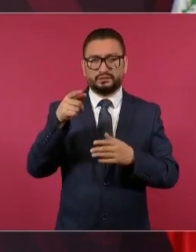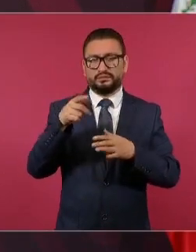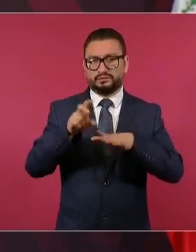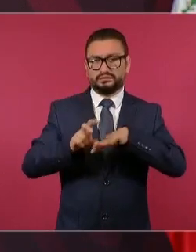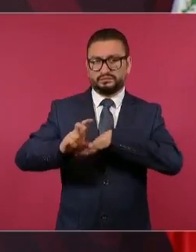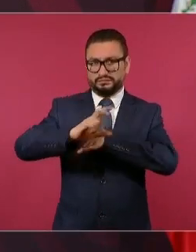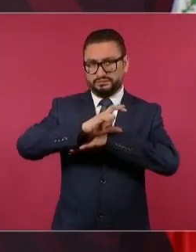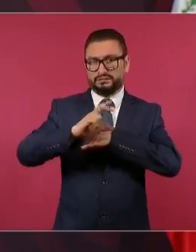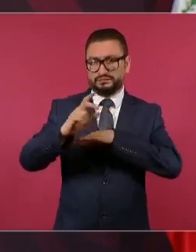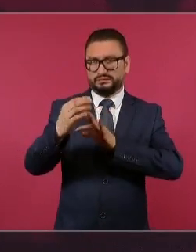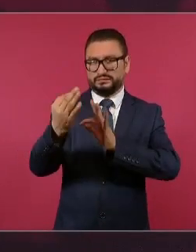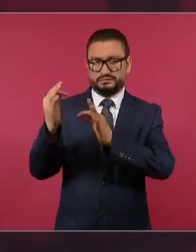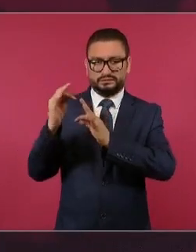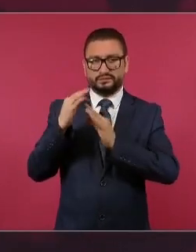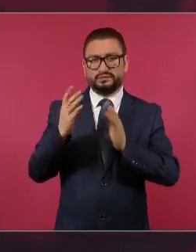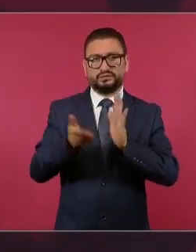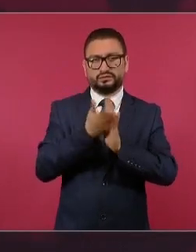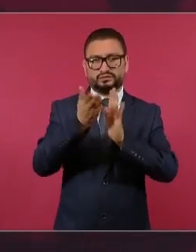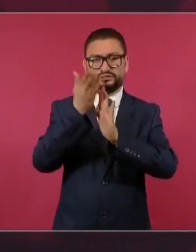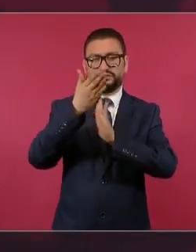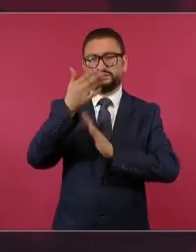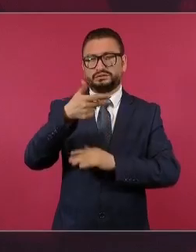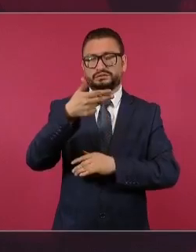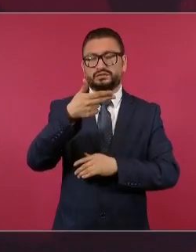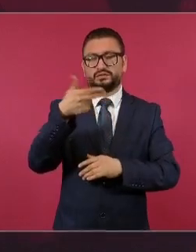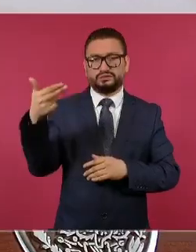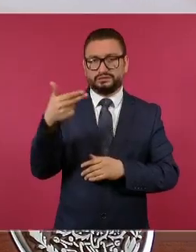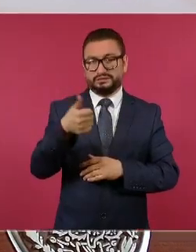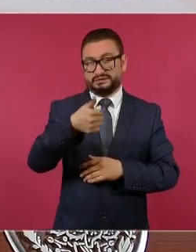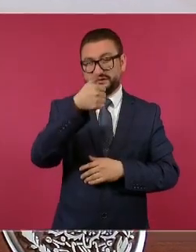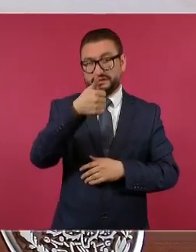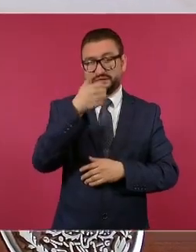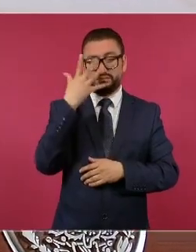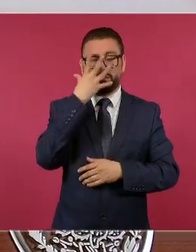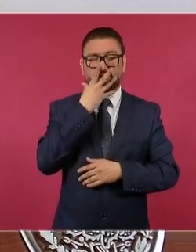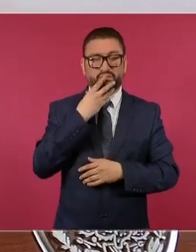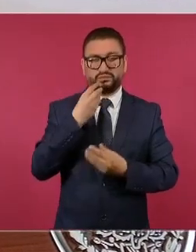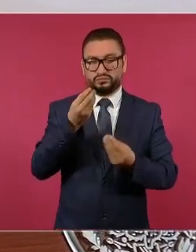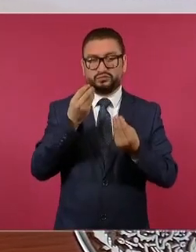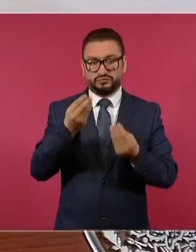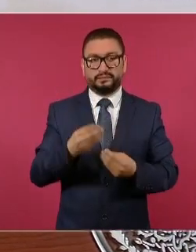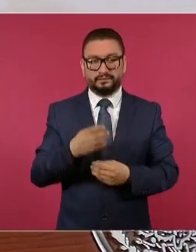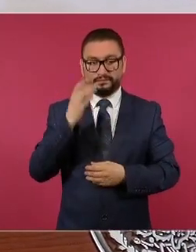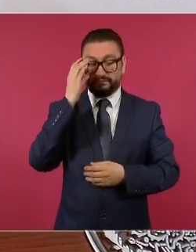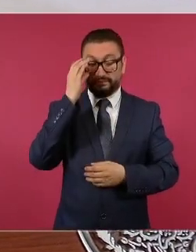Maya, estamos construyendo 6 hoteles muy bellos.